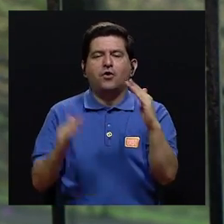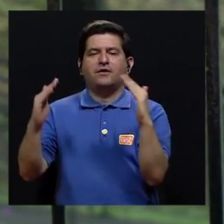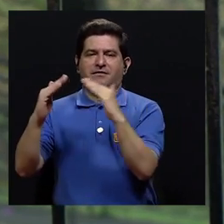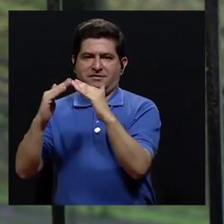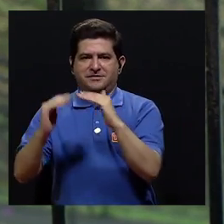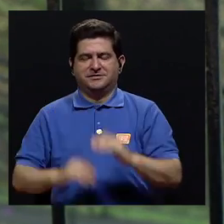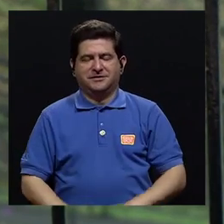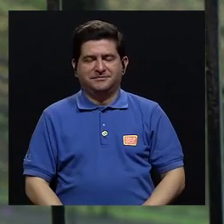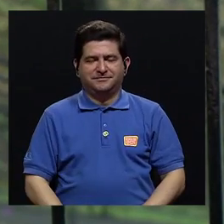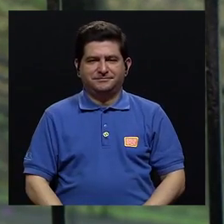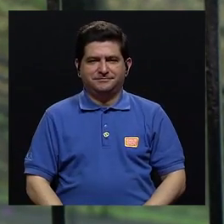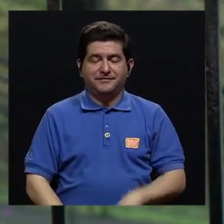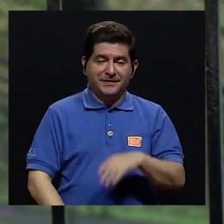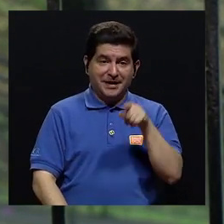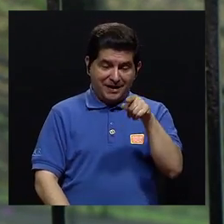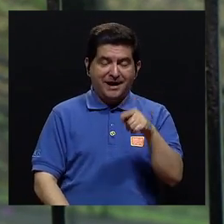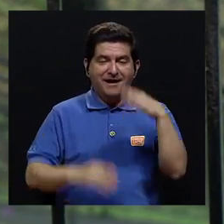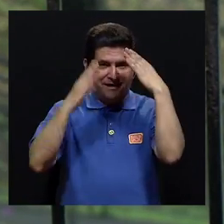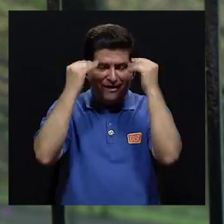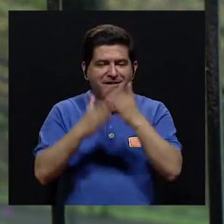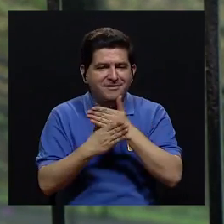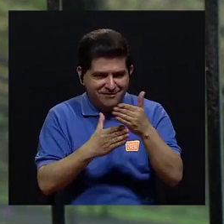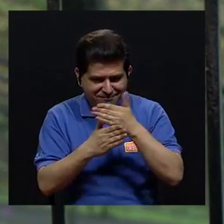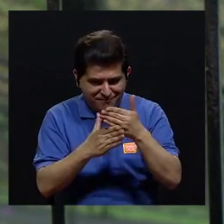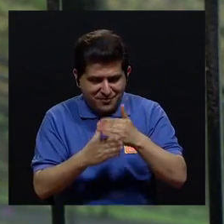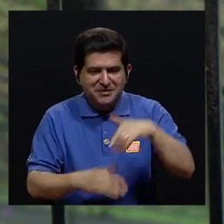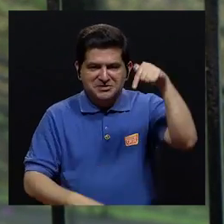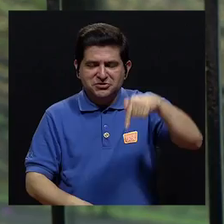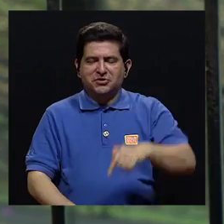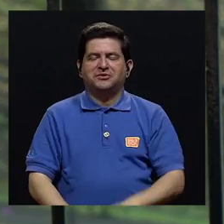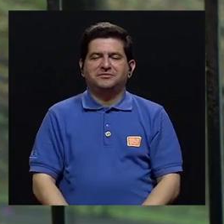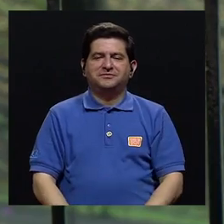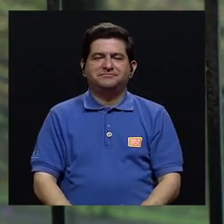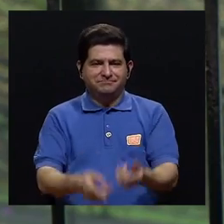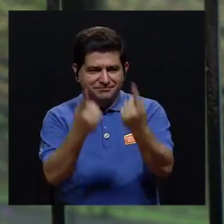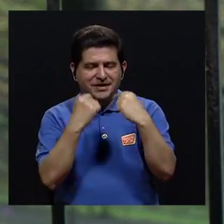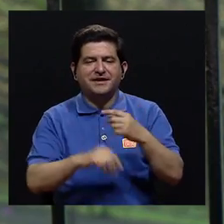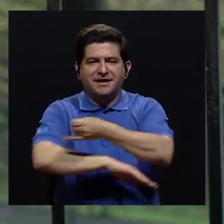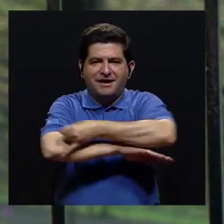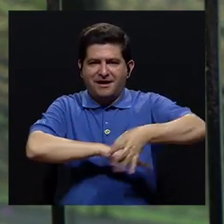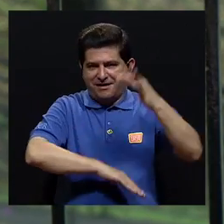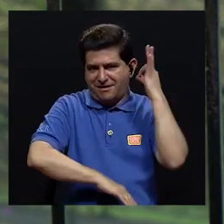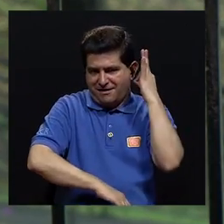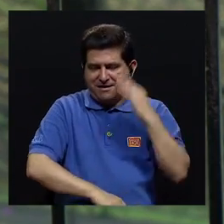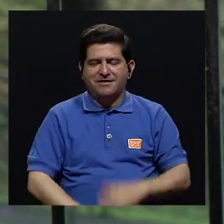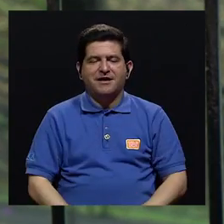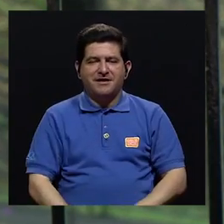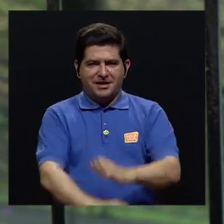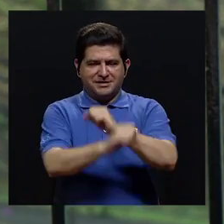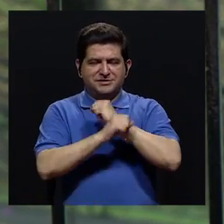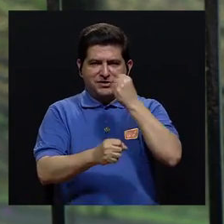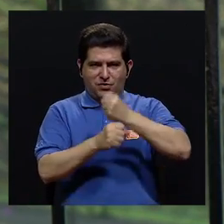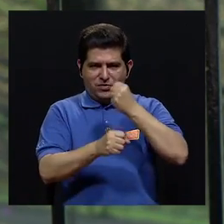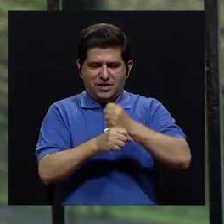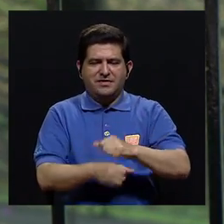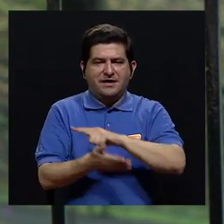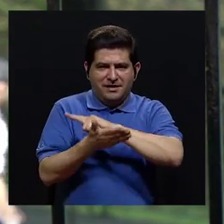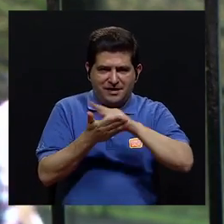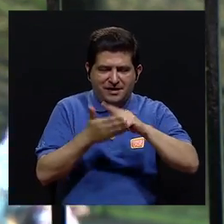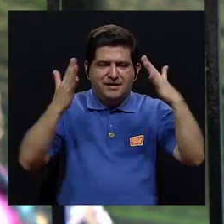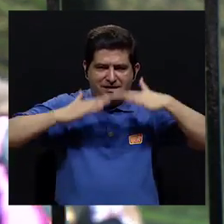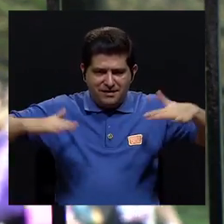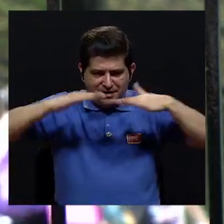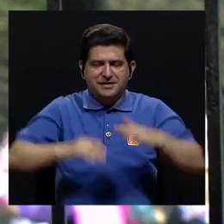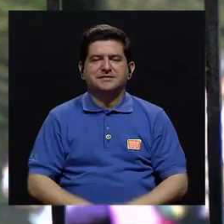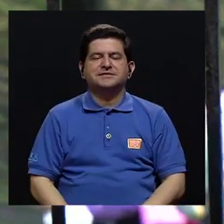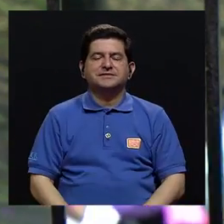en la casa? Para eso, para compartir esta información, está con nosotros la ingeniera en Seguridad Laboral e